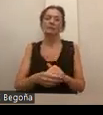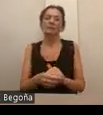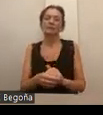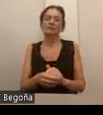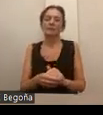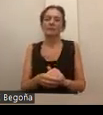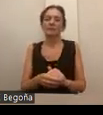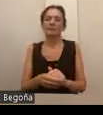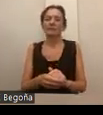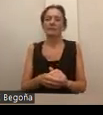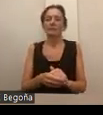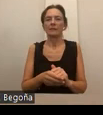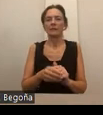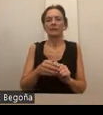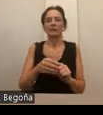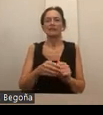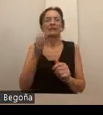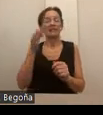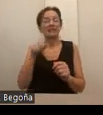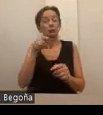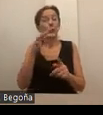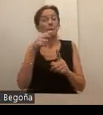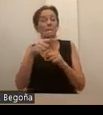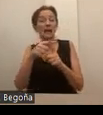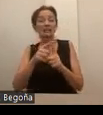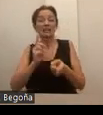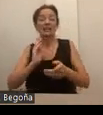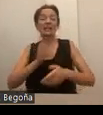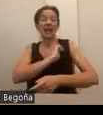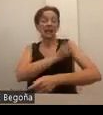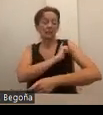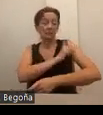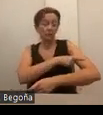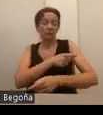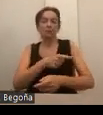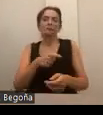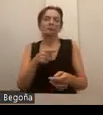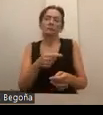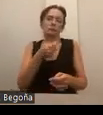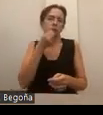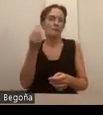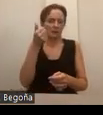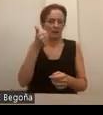asociamos a ejercicio físico, pues vamos a perder muchísimo más peso que en personas que no tienen este aumento del tejido adiposo marrón.